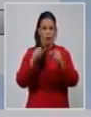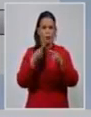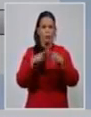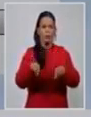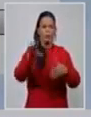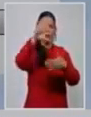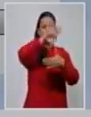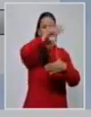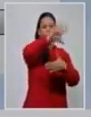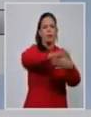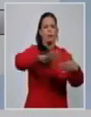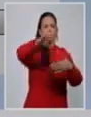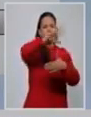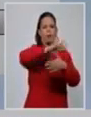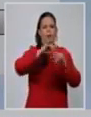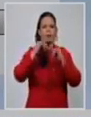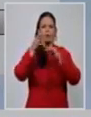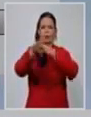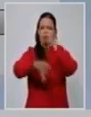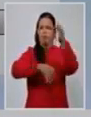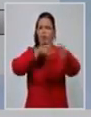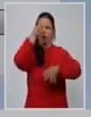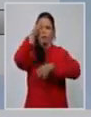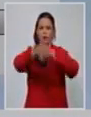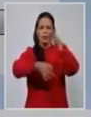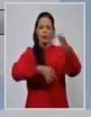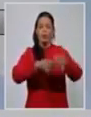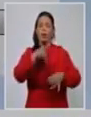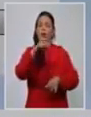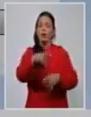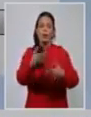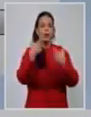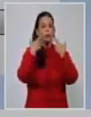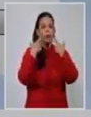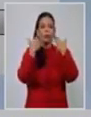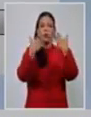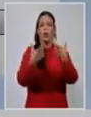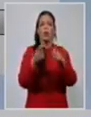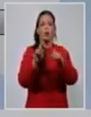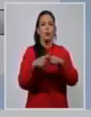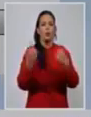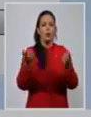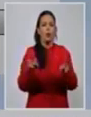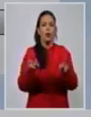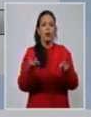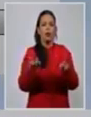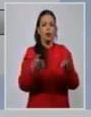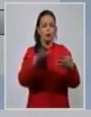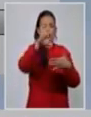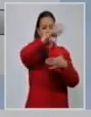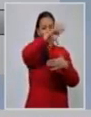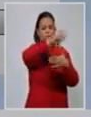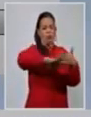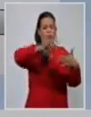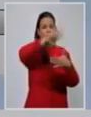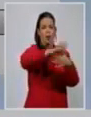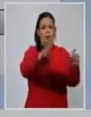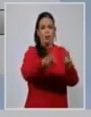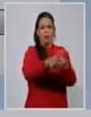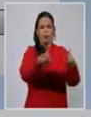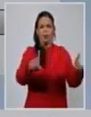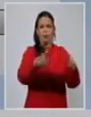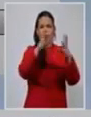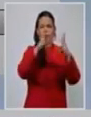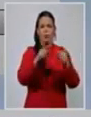población ha ido siguiendo, ha sido el epicentro, es el continente o la región con mayor número de casos, el